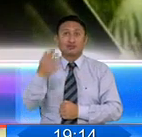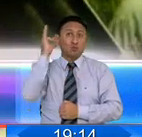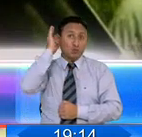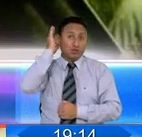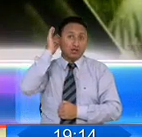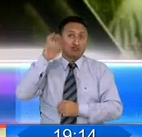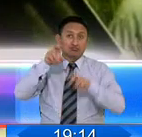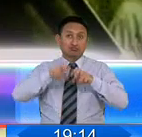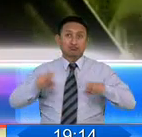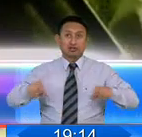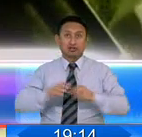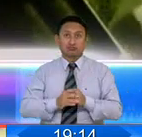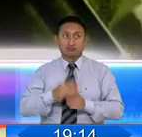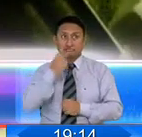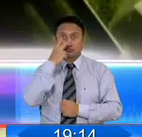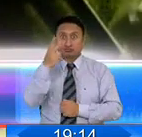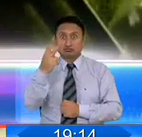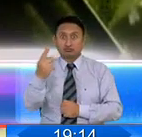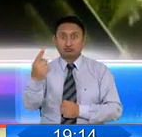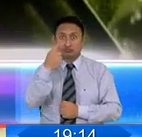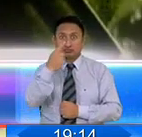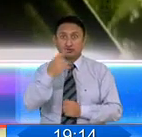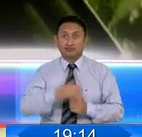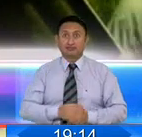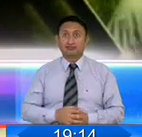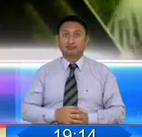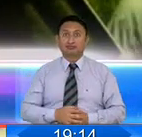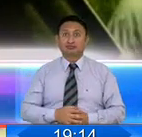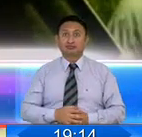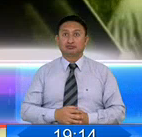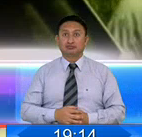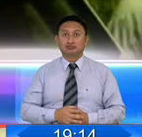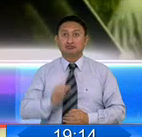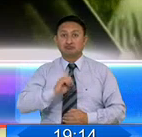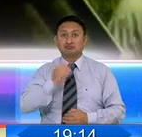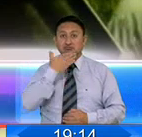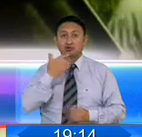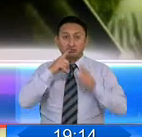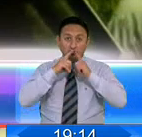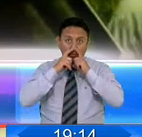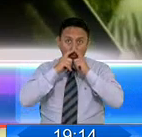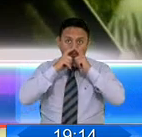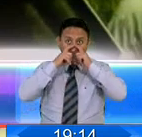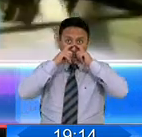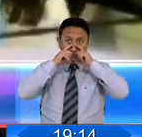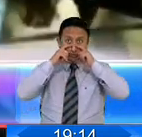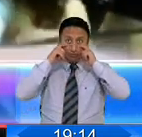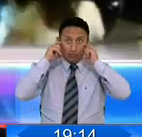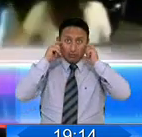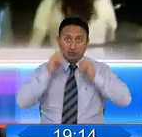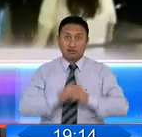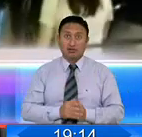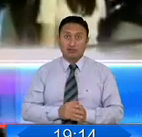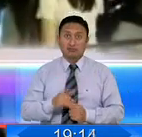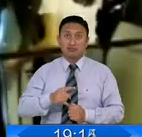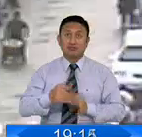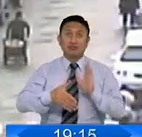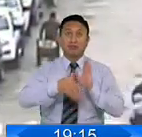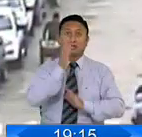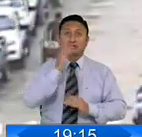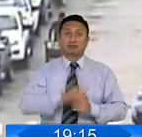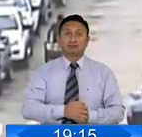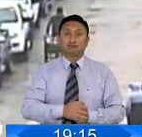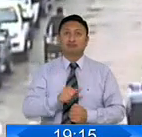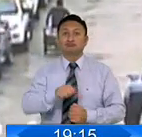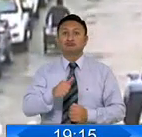hasta que se dan cuenta que son grabadas en indisciplina. Y mejor deciden colocarse el cubrebocas para luego retirarse. En otro punto